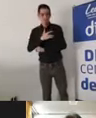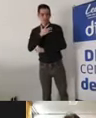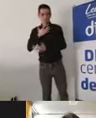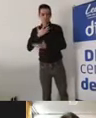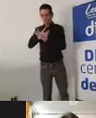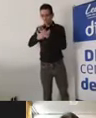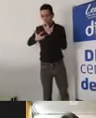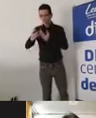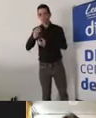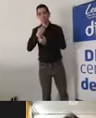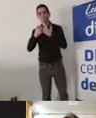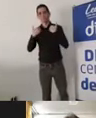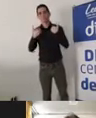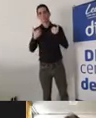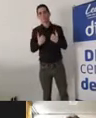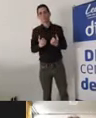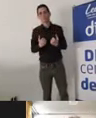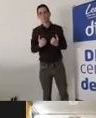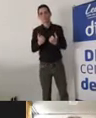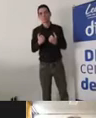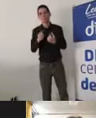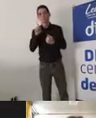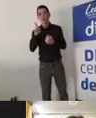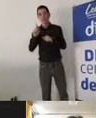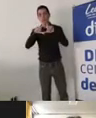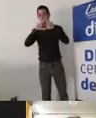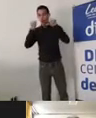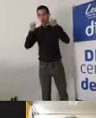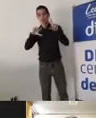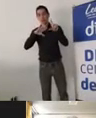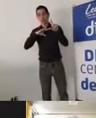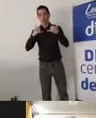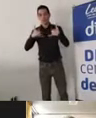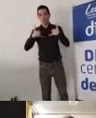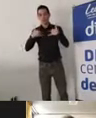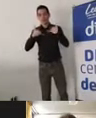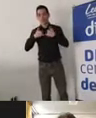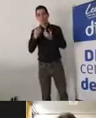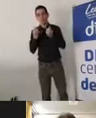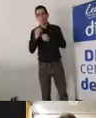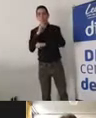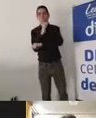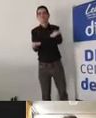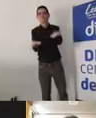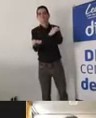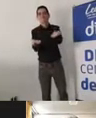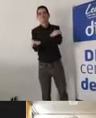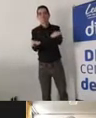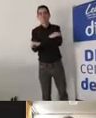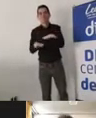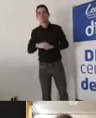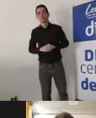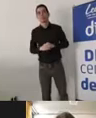un país maravilloso y además con jóvenes muy empoderados. Siguiente. Y ahí ya empezamos a pasar muy